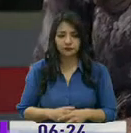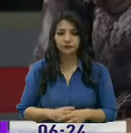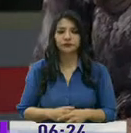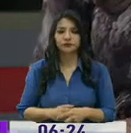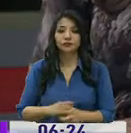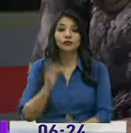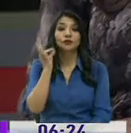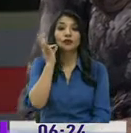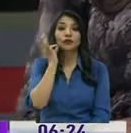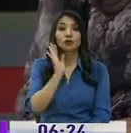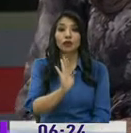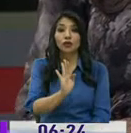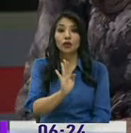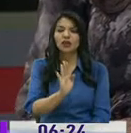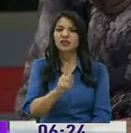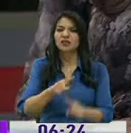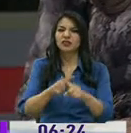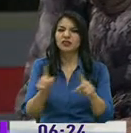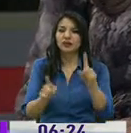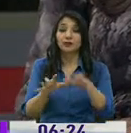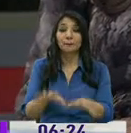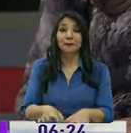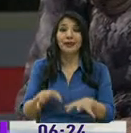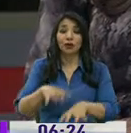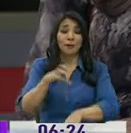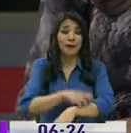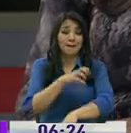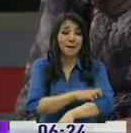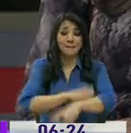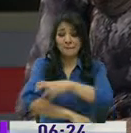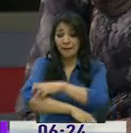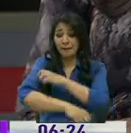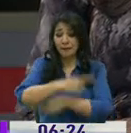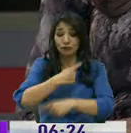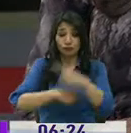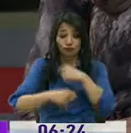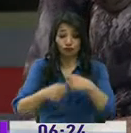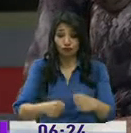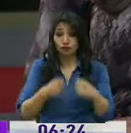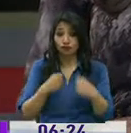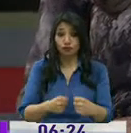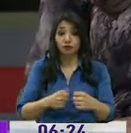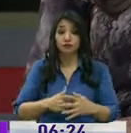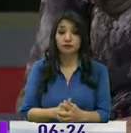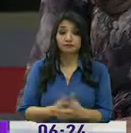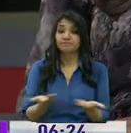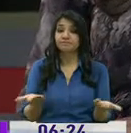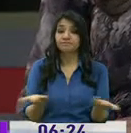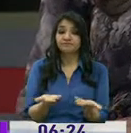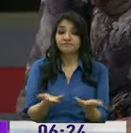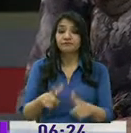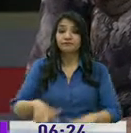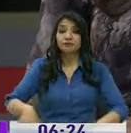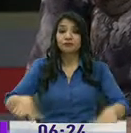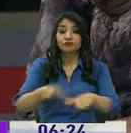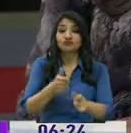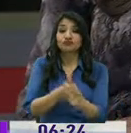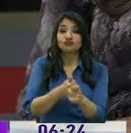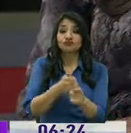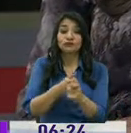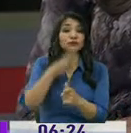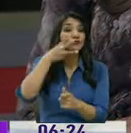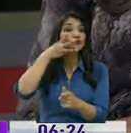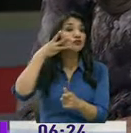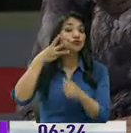Y una mujer fue atacada por varios perros que le provocaron graves heridas en sus extremidades. Este hecho ocurrió en un lugar cercano al Puyo,